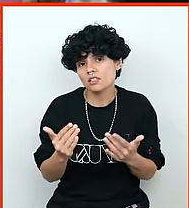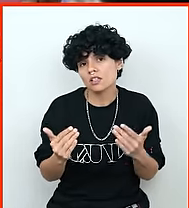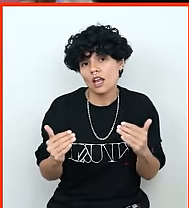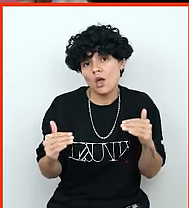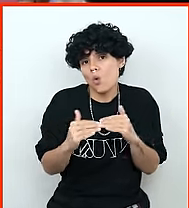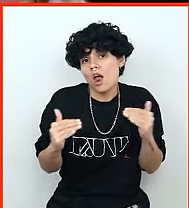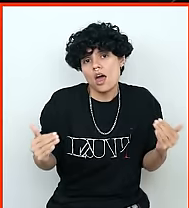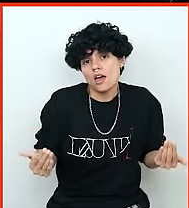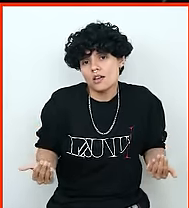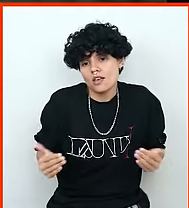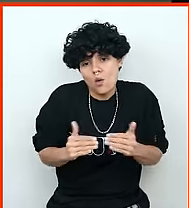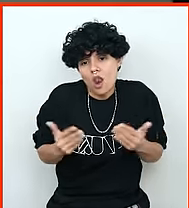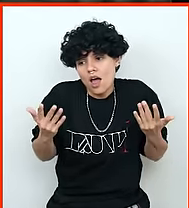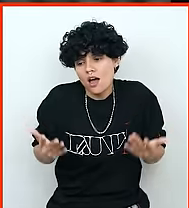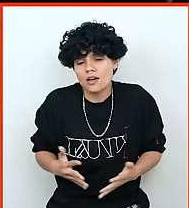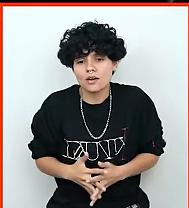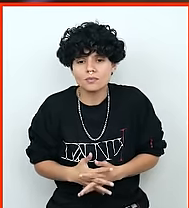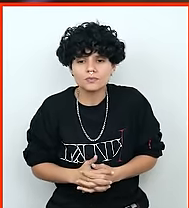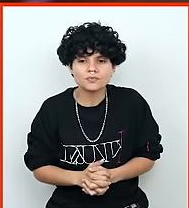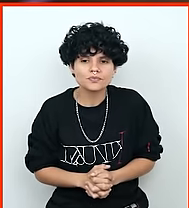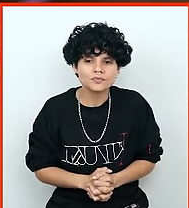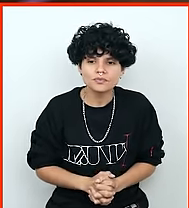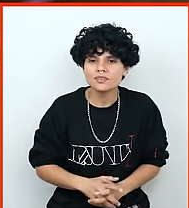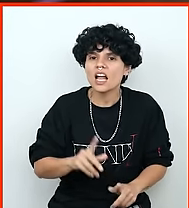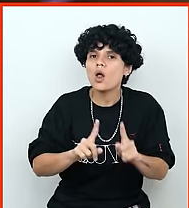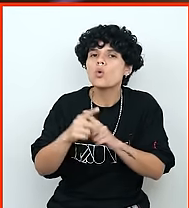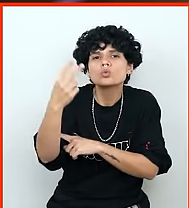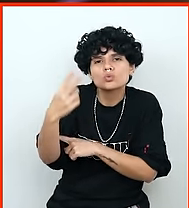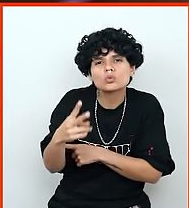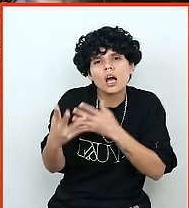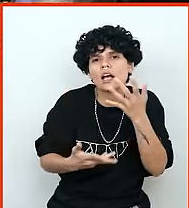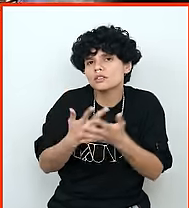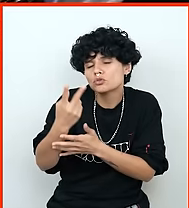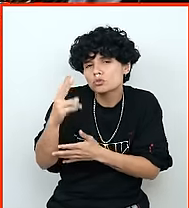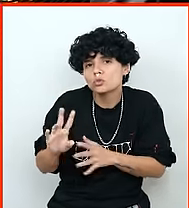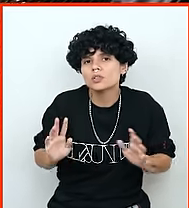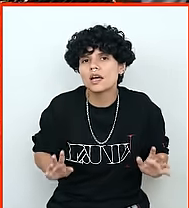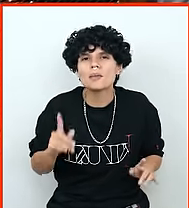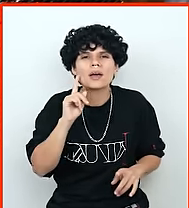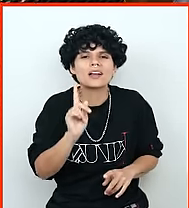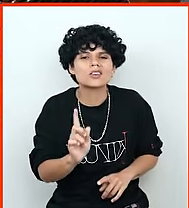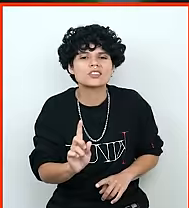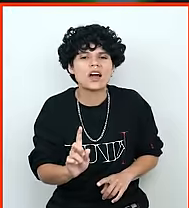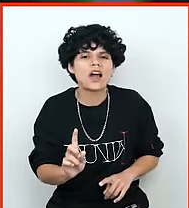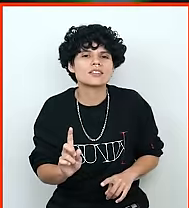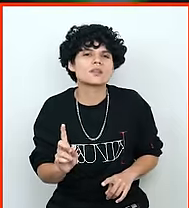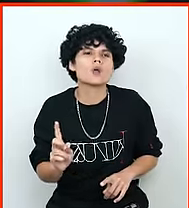para empatarlo, ¿no? Pues no, no va, ¿eh? Así como con la letrita de Mati. Claro,